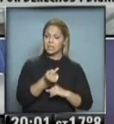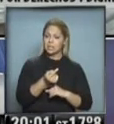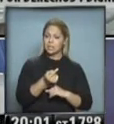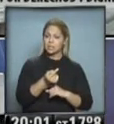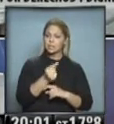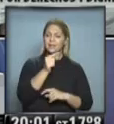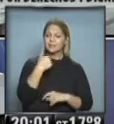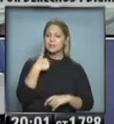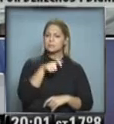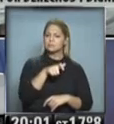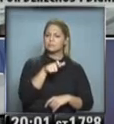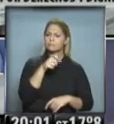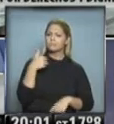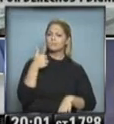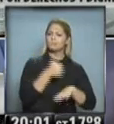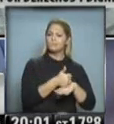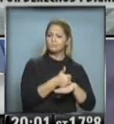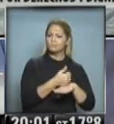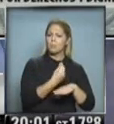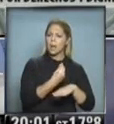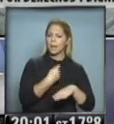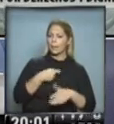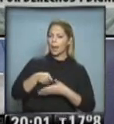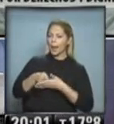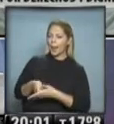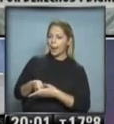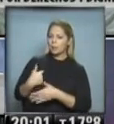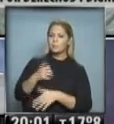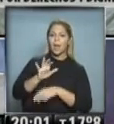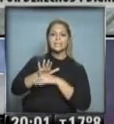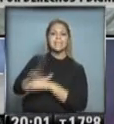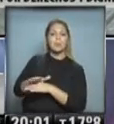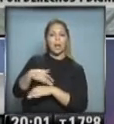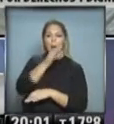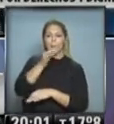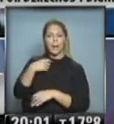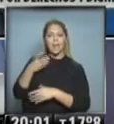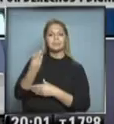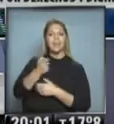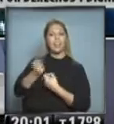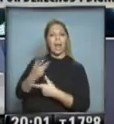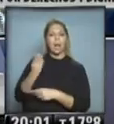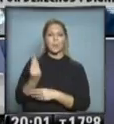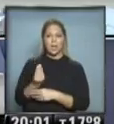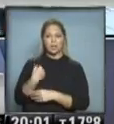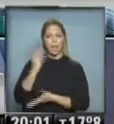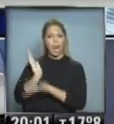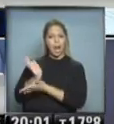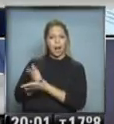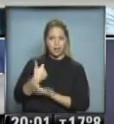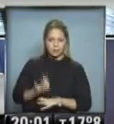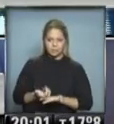su agente para intimidar, para acallar, para amedrentar, para